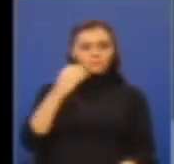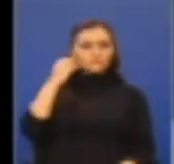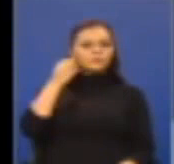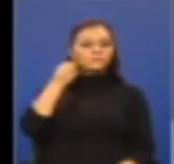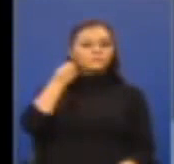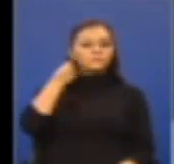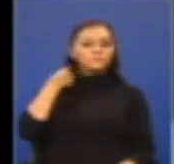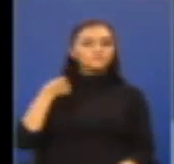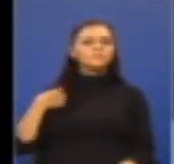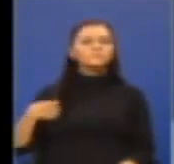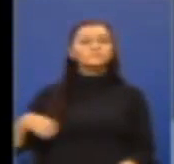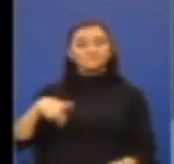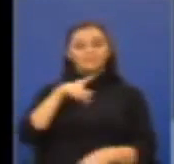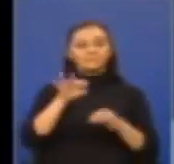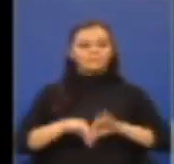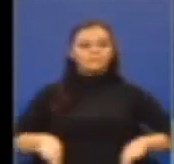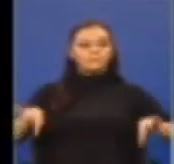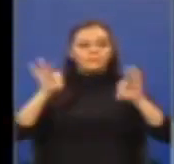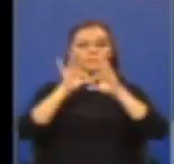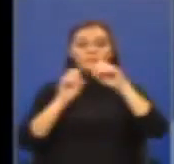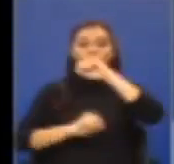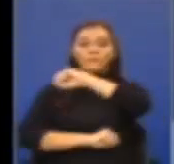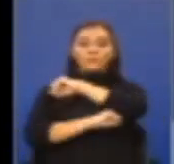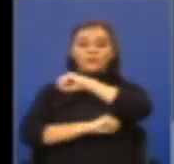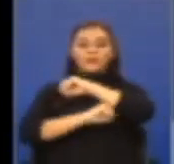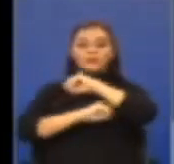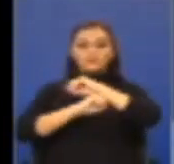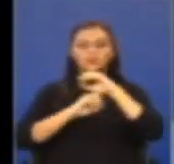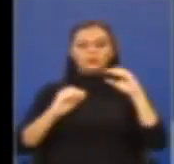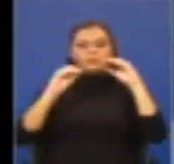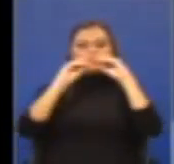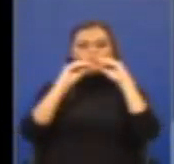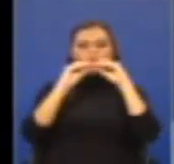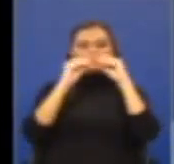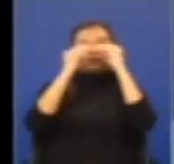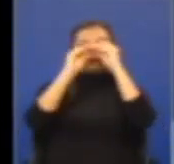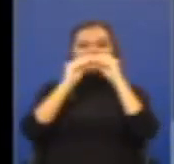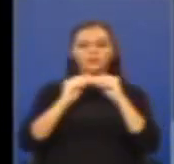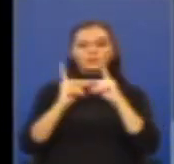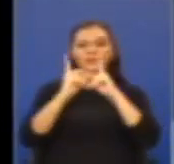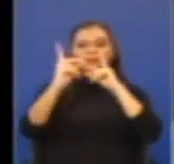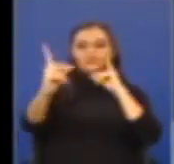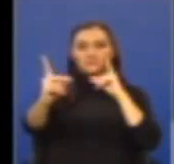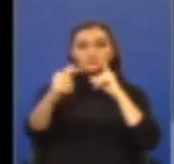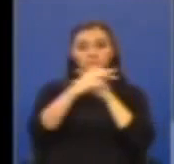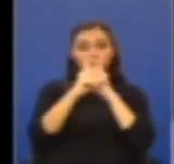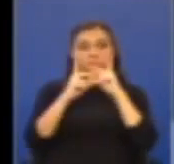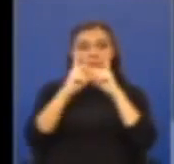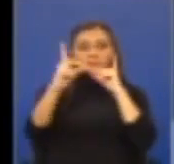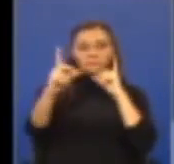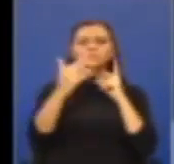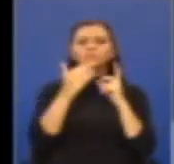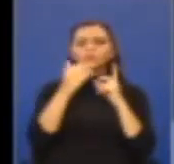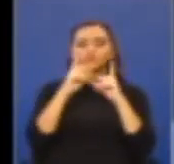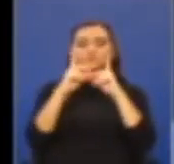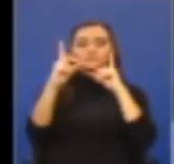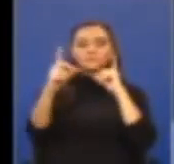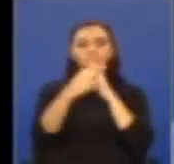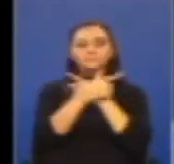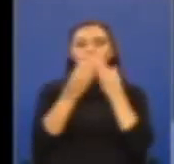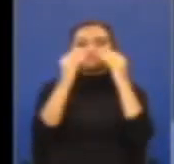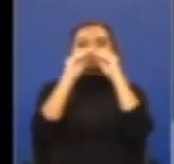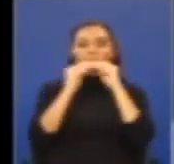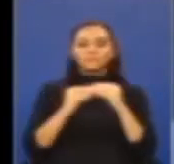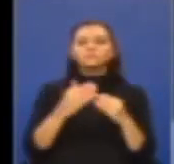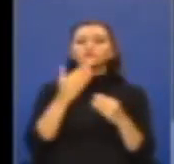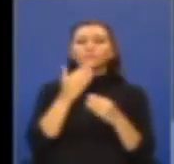está fortaleciendo la unidad de formación online, formación a distancia, ¿ya? Para esa